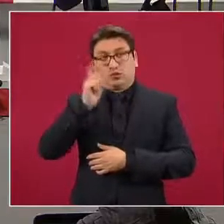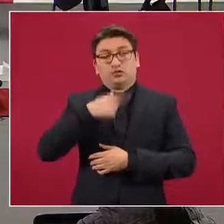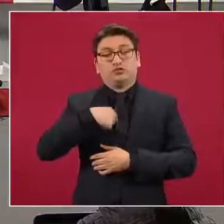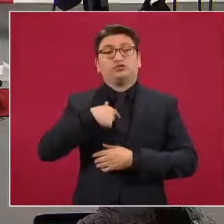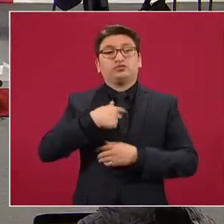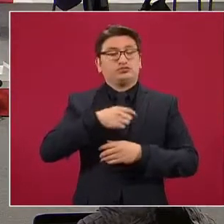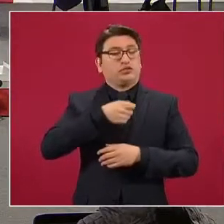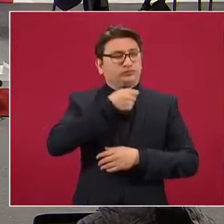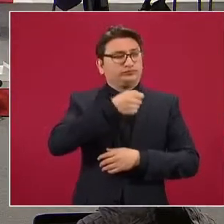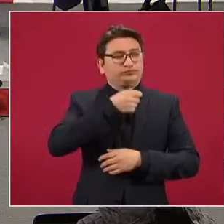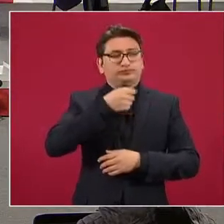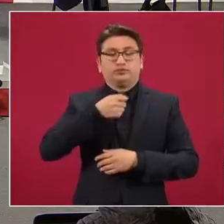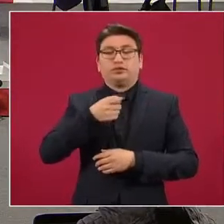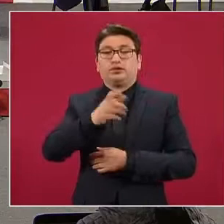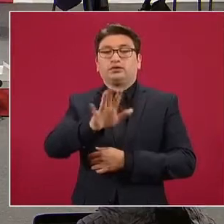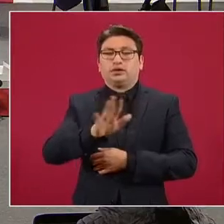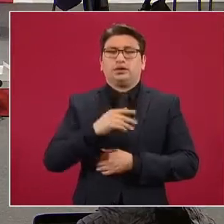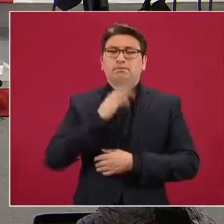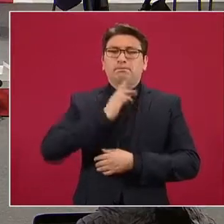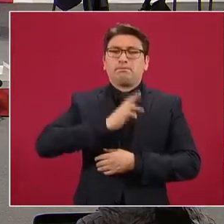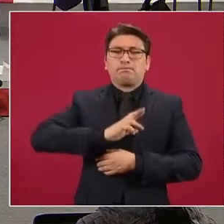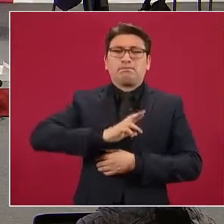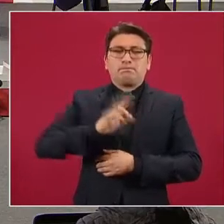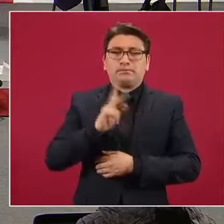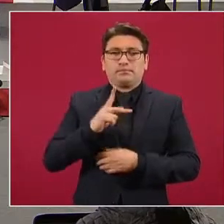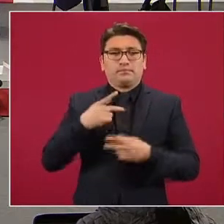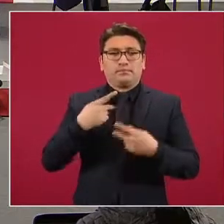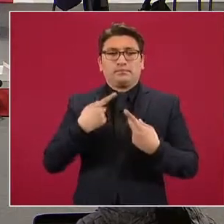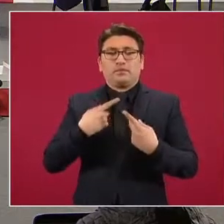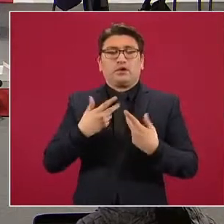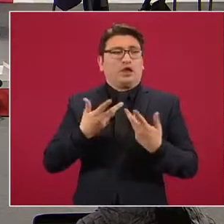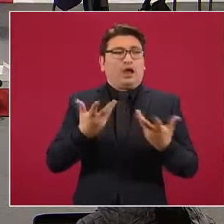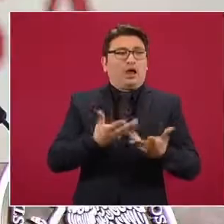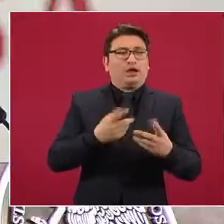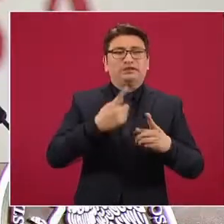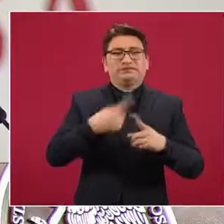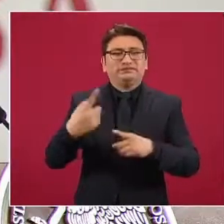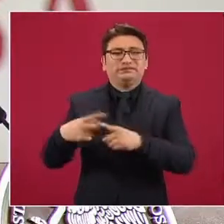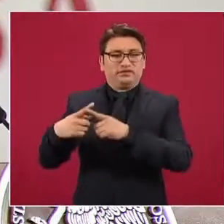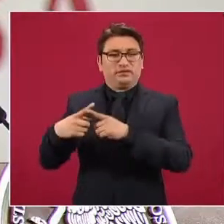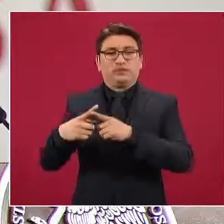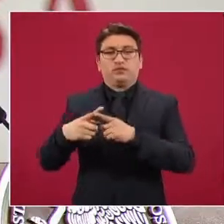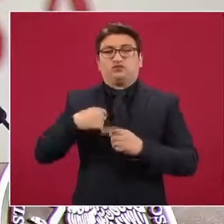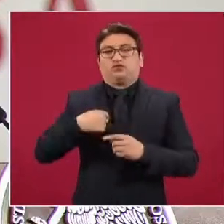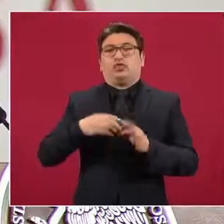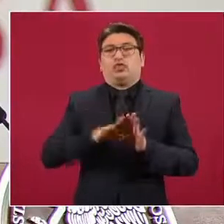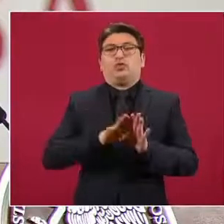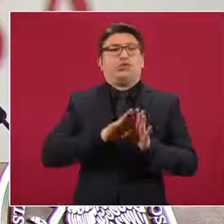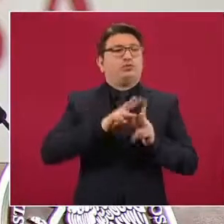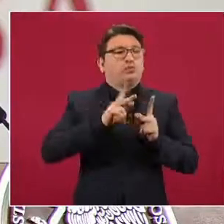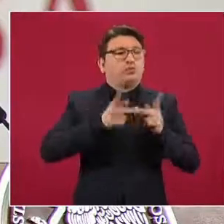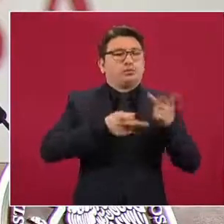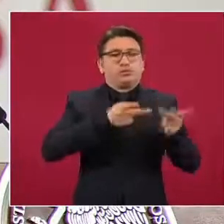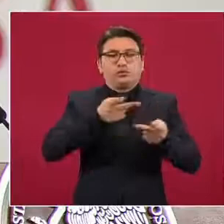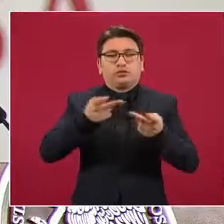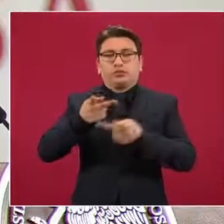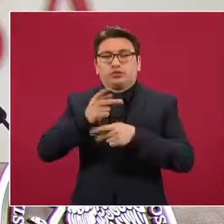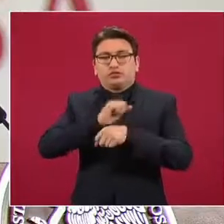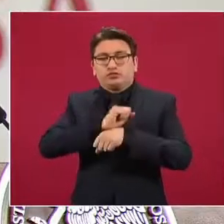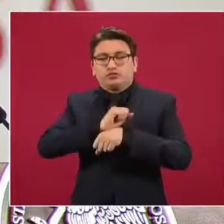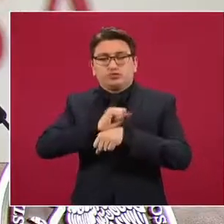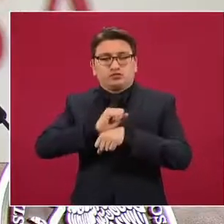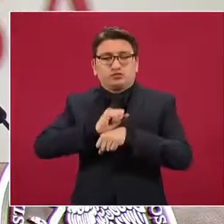periodístico, que la mejor manera de aproximarme a algo es hacer preguntas de la manera más sensible